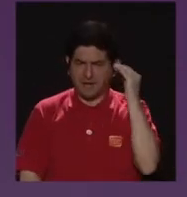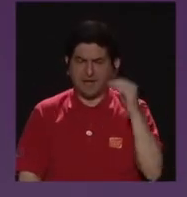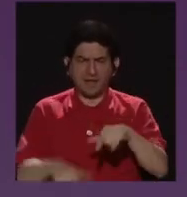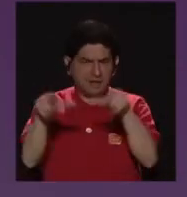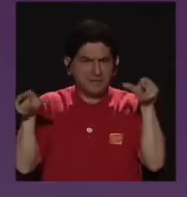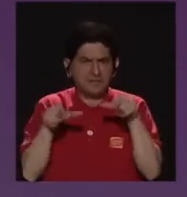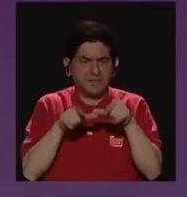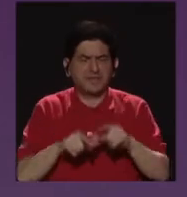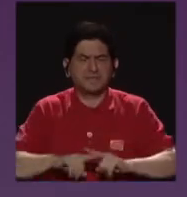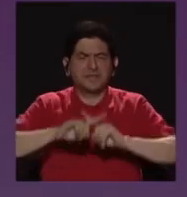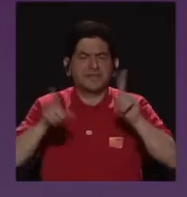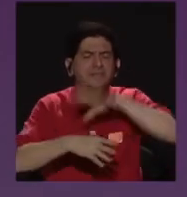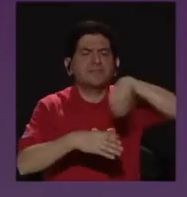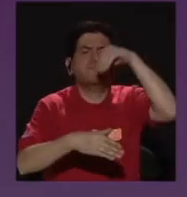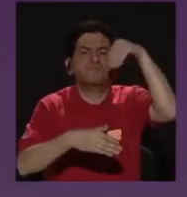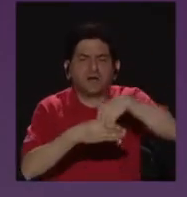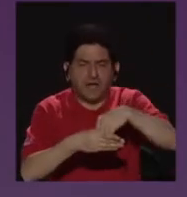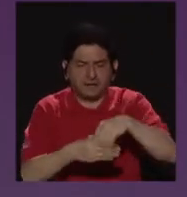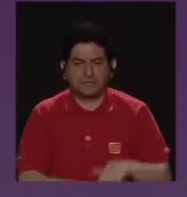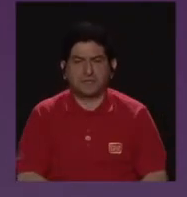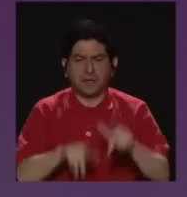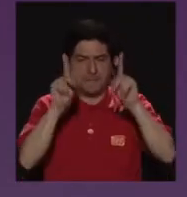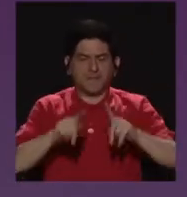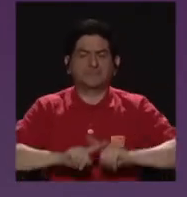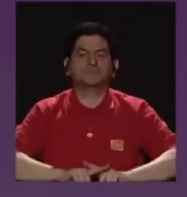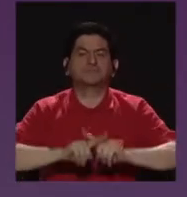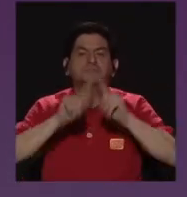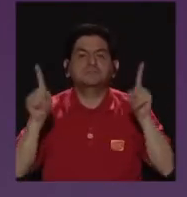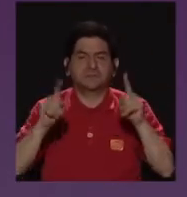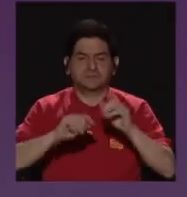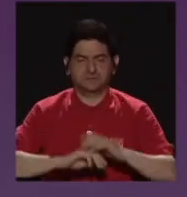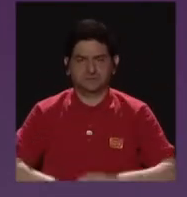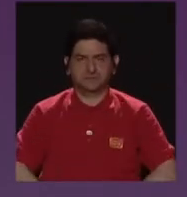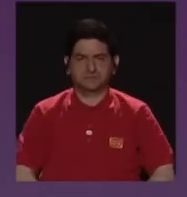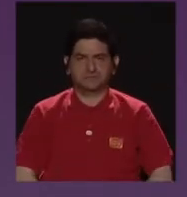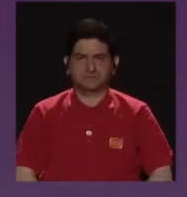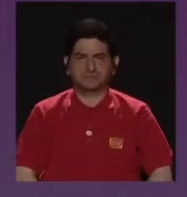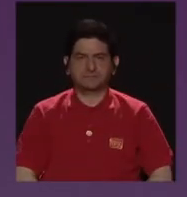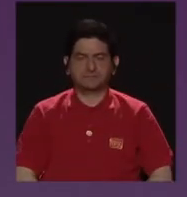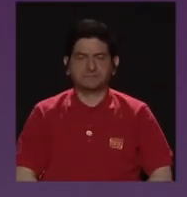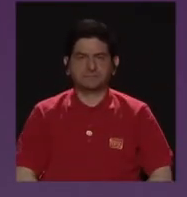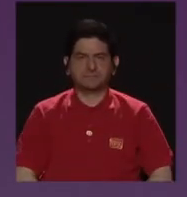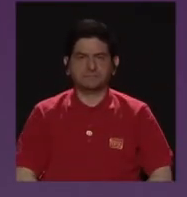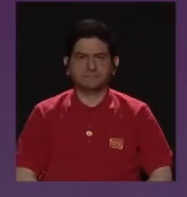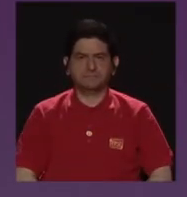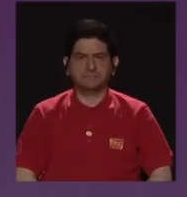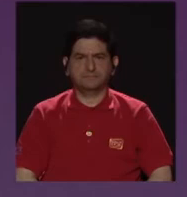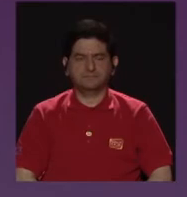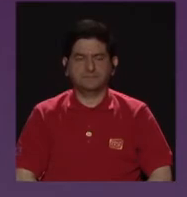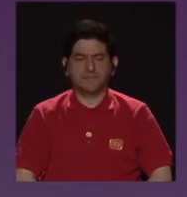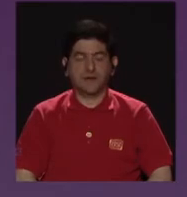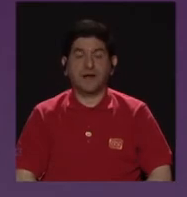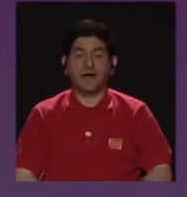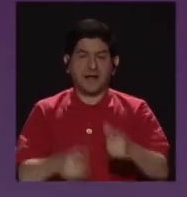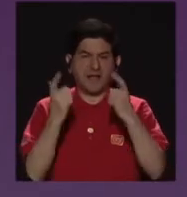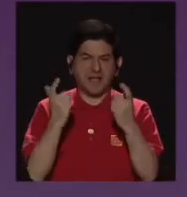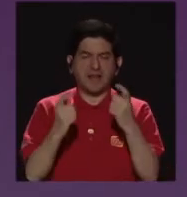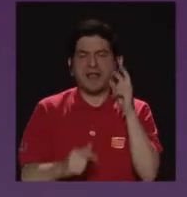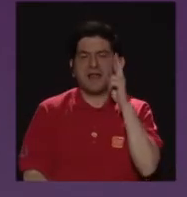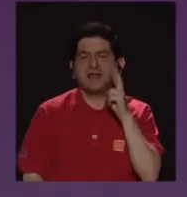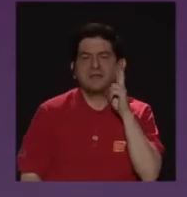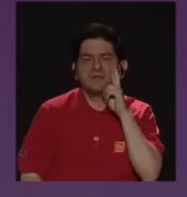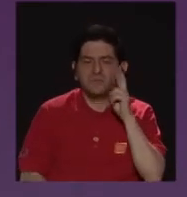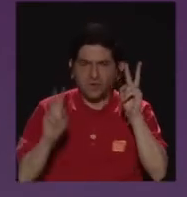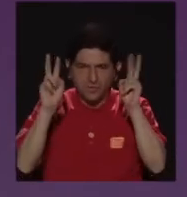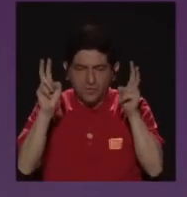son contextos distintos somos personas distintas y bueno esto del capitalismo rosa lo